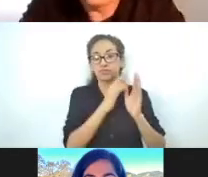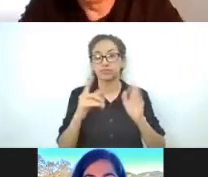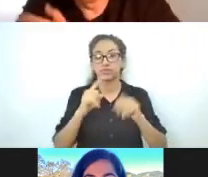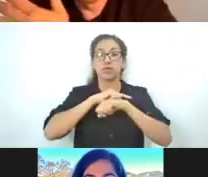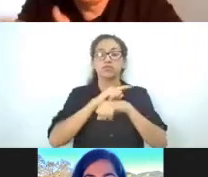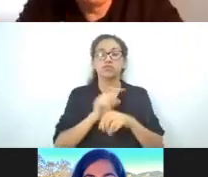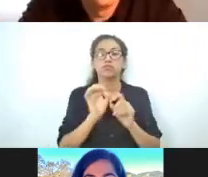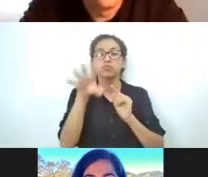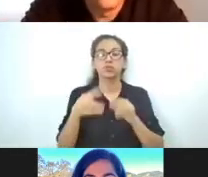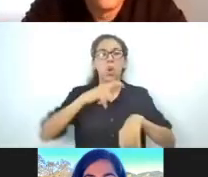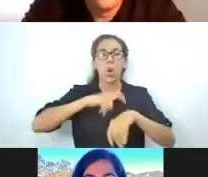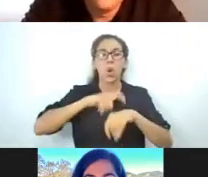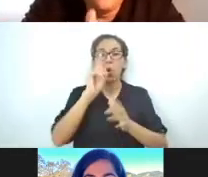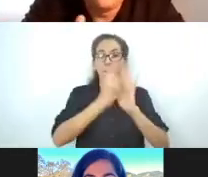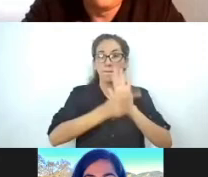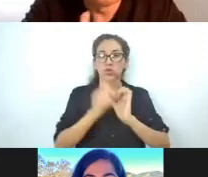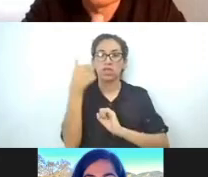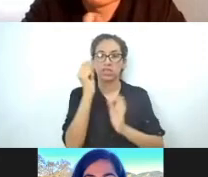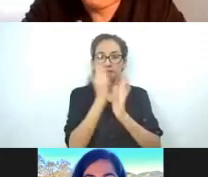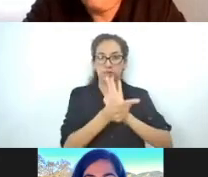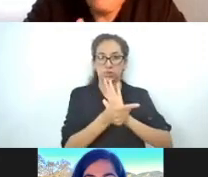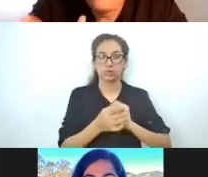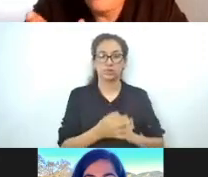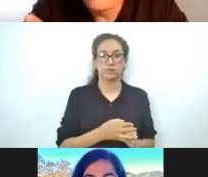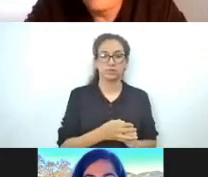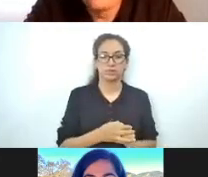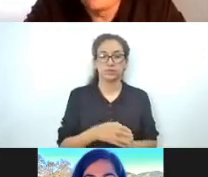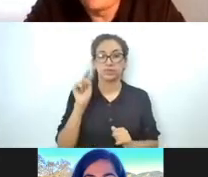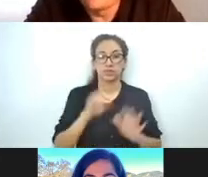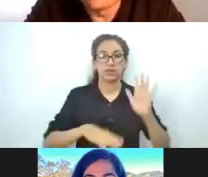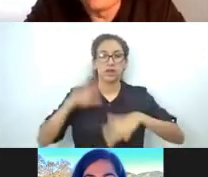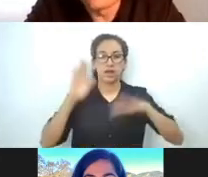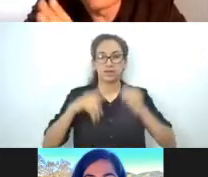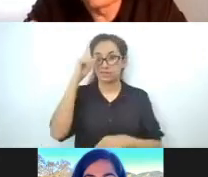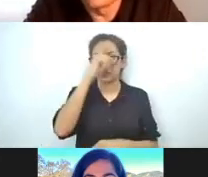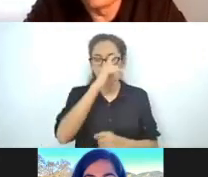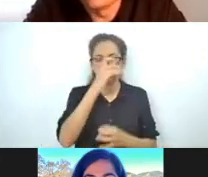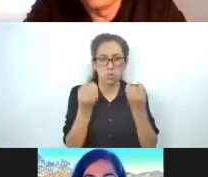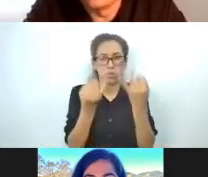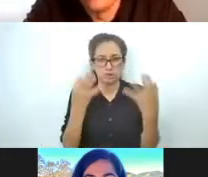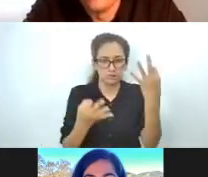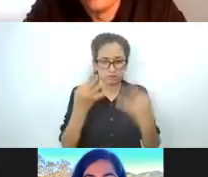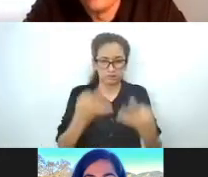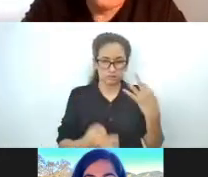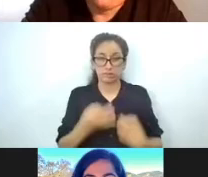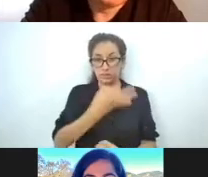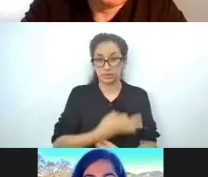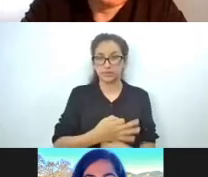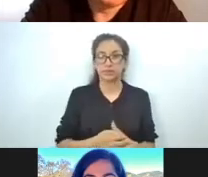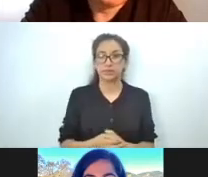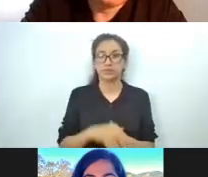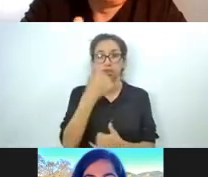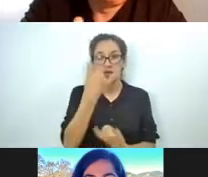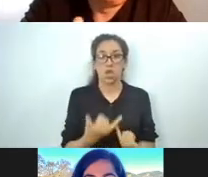minuto a menos de 10 minutos, y esto muchas veces es difícil de calcular con exactitud. Ahora,